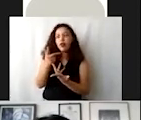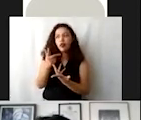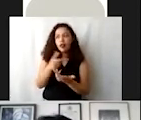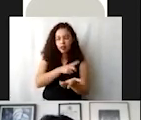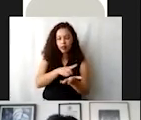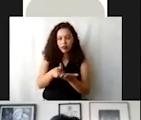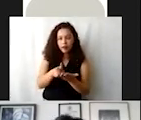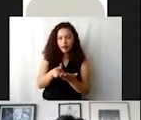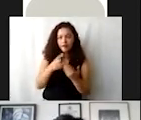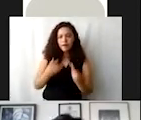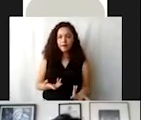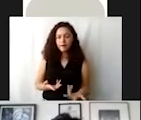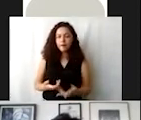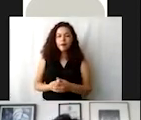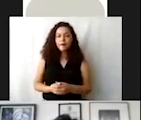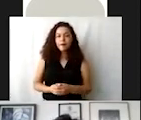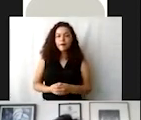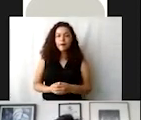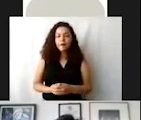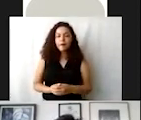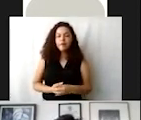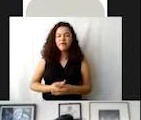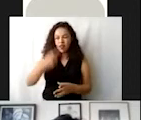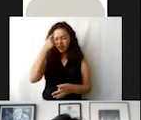que, para que no me aleguen